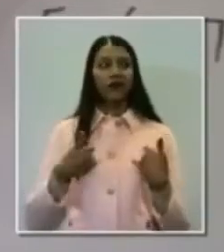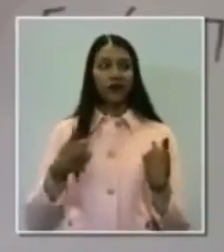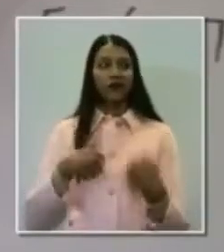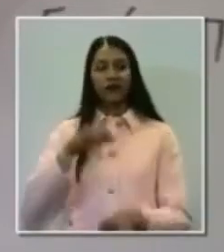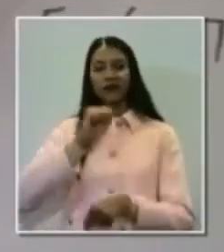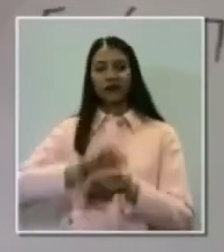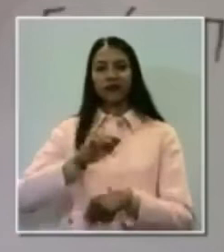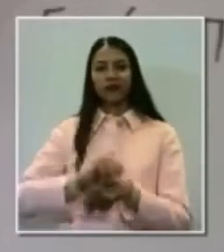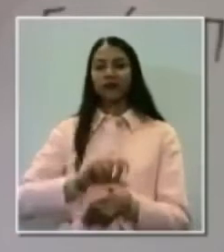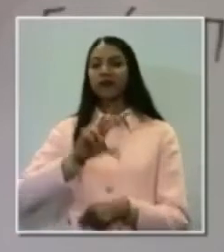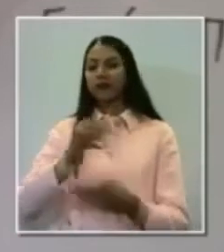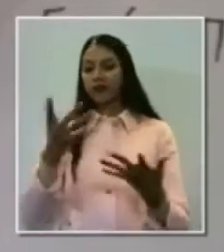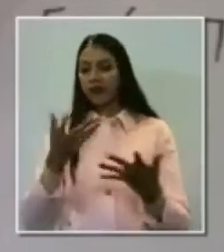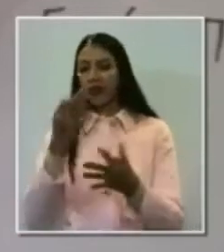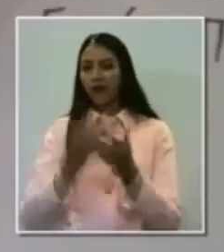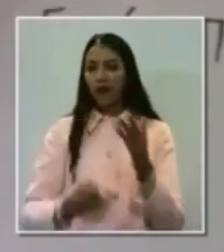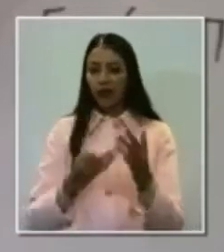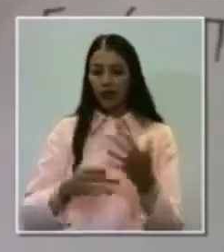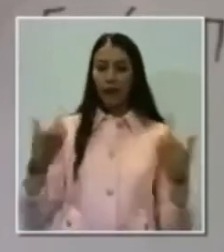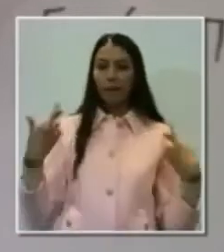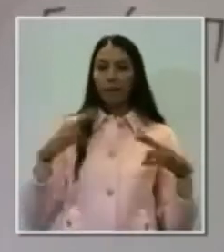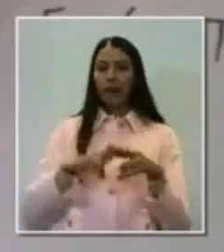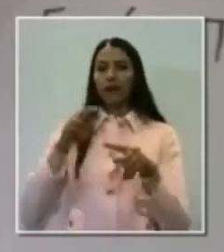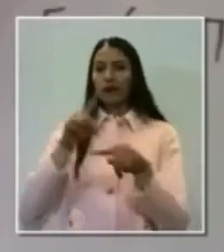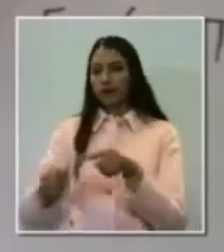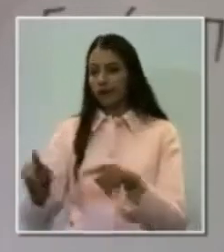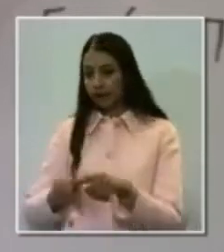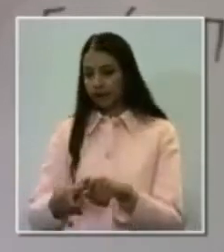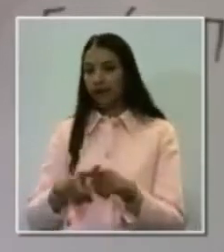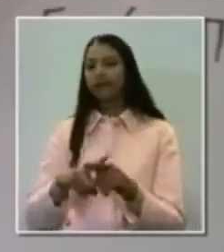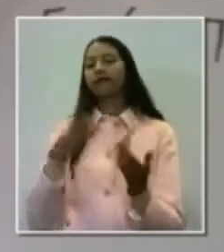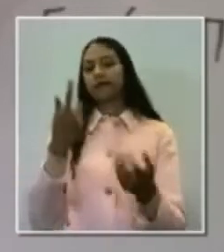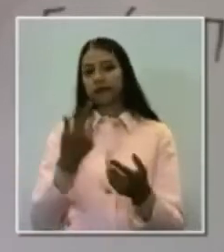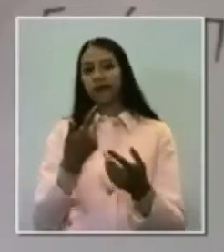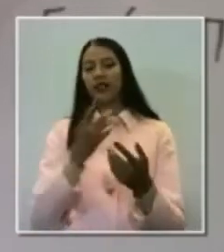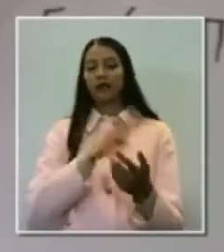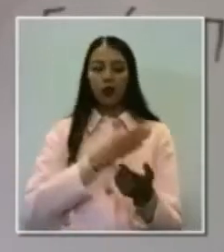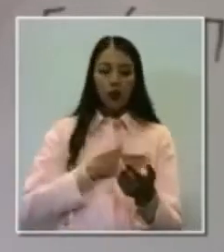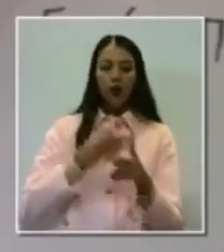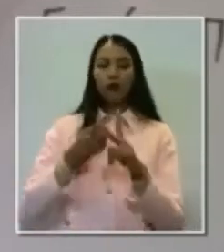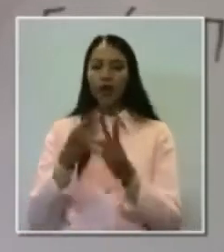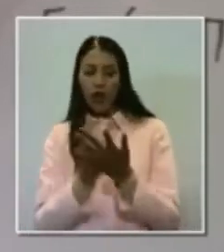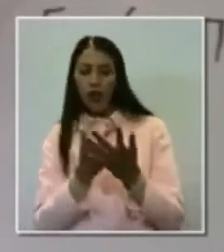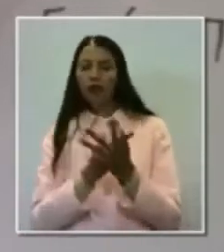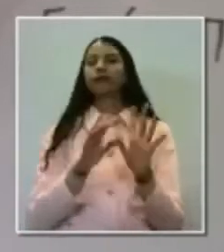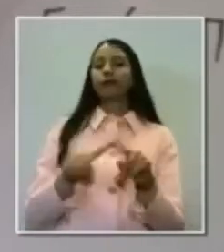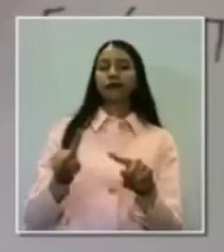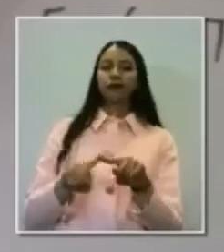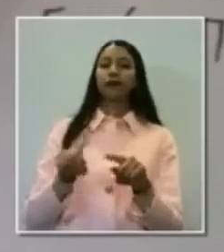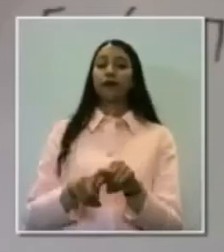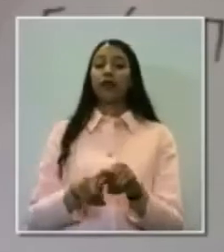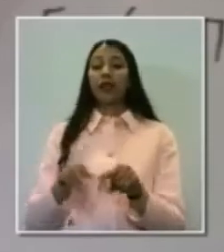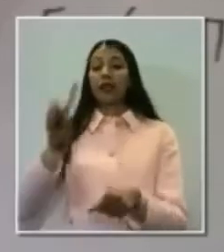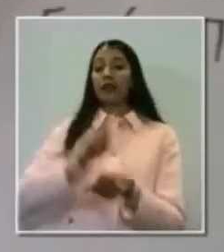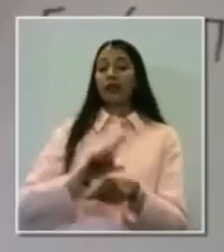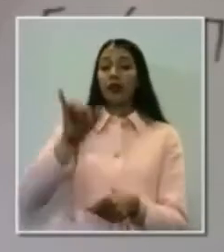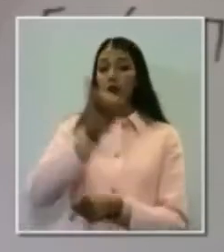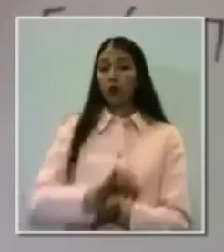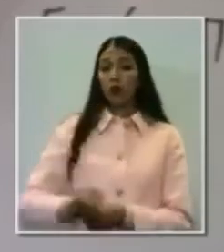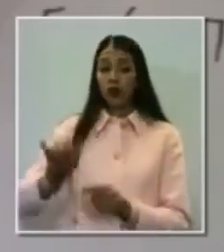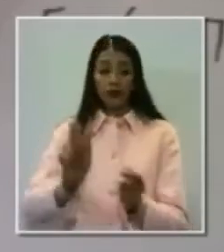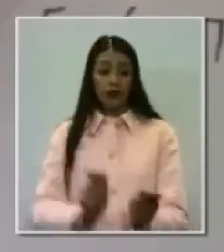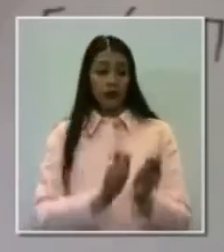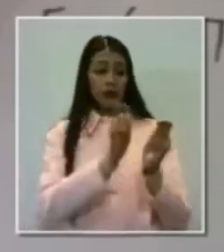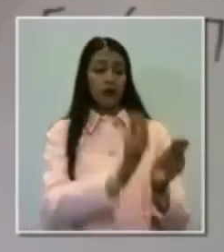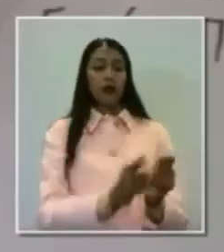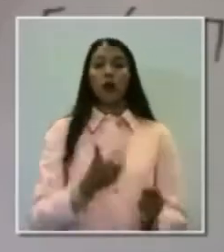secundaria no les haga falta a los maestros en las diferentes asignaturas. El evento público para la asignación es el día jueves